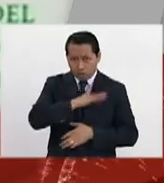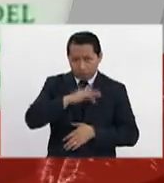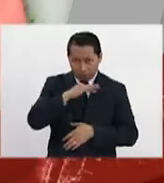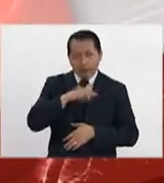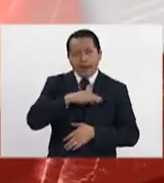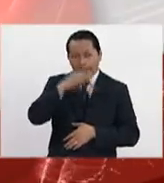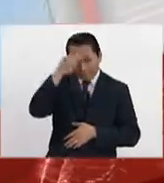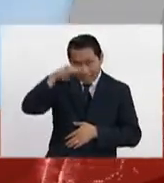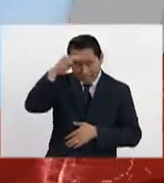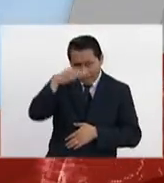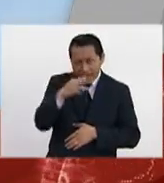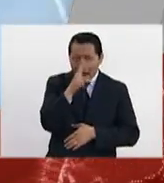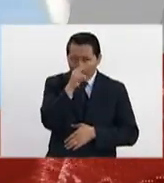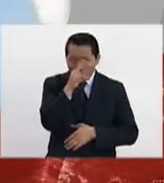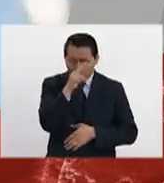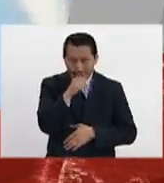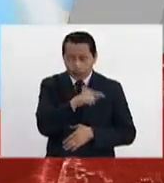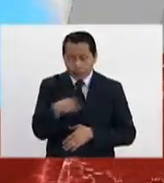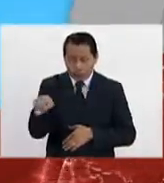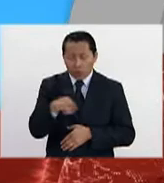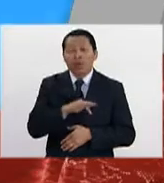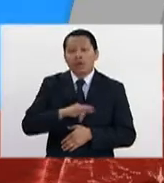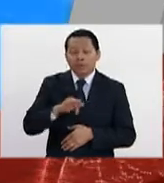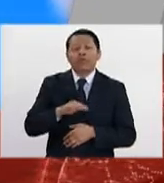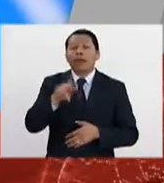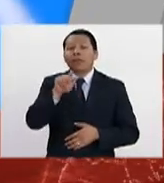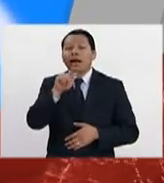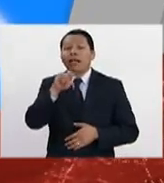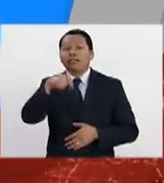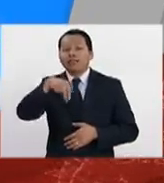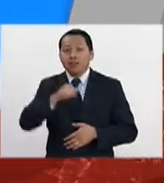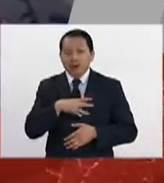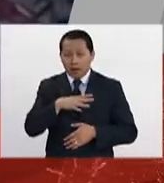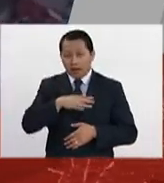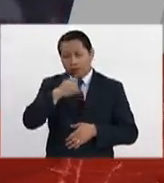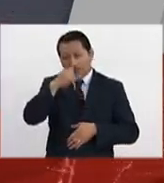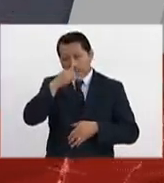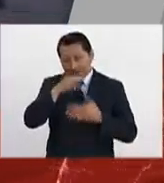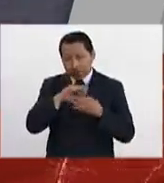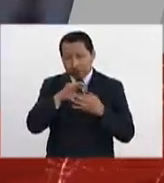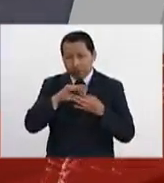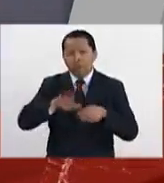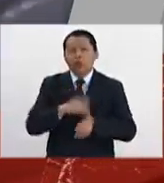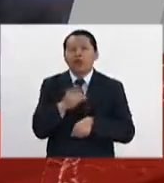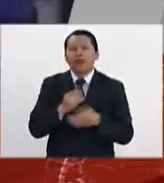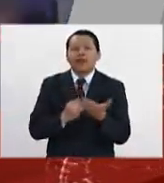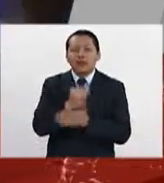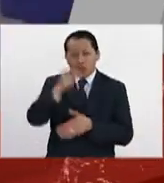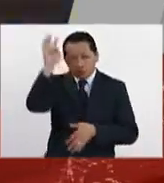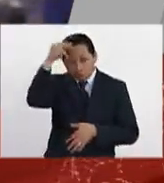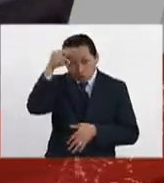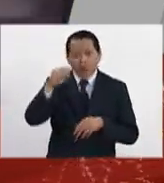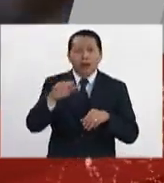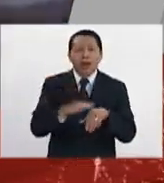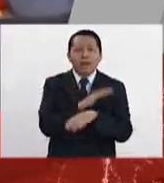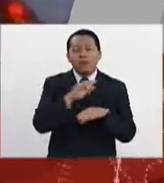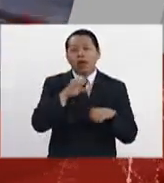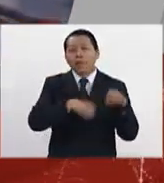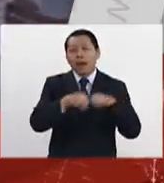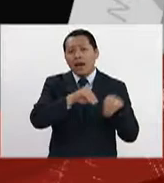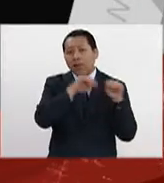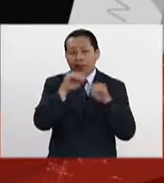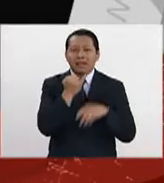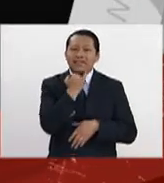Hermosillo. Palestinos se manifiestan en Cisjordania y Ramala tras la decisión de Trump de cambiar su embajada en